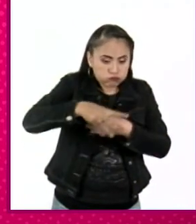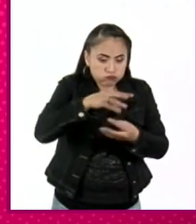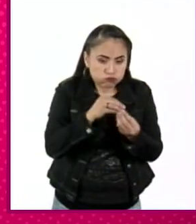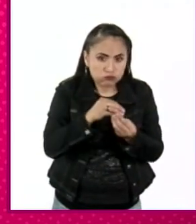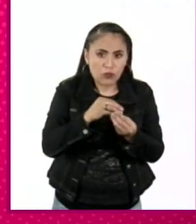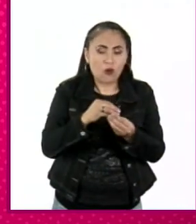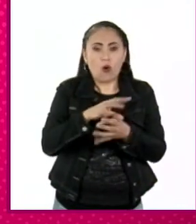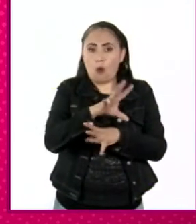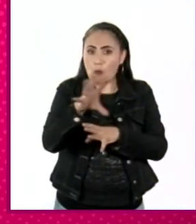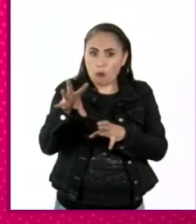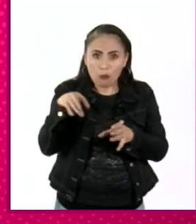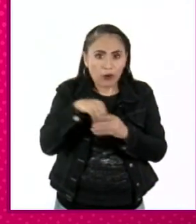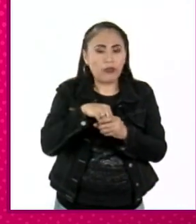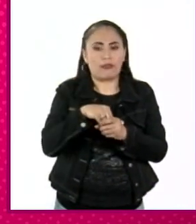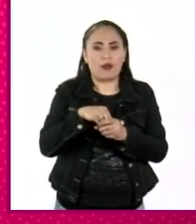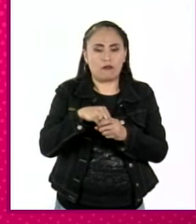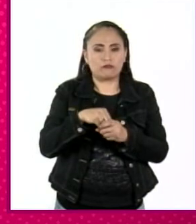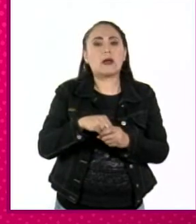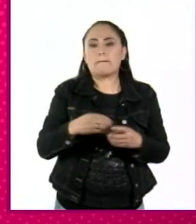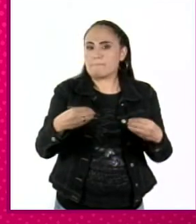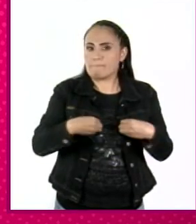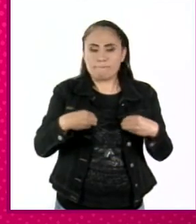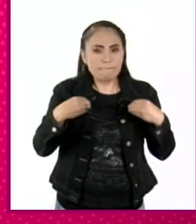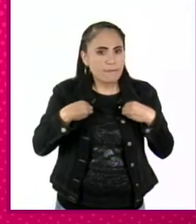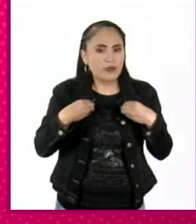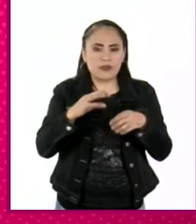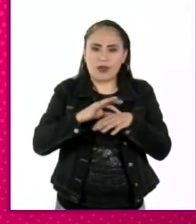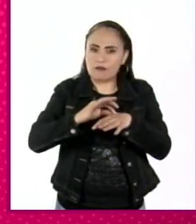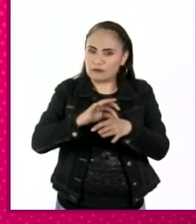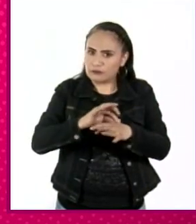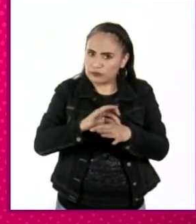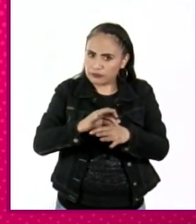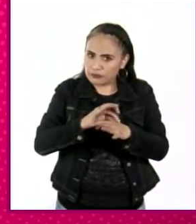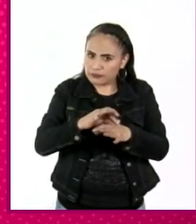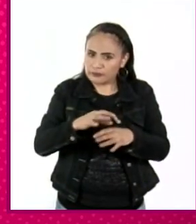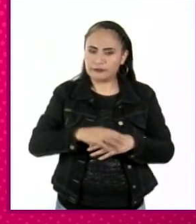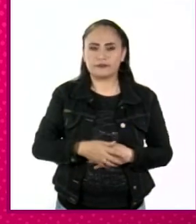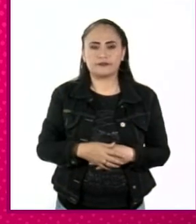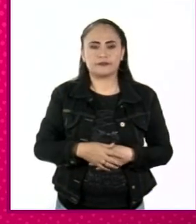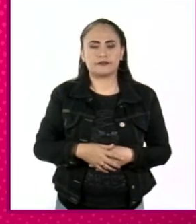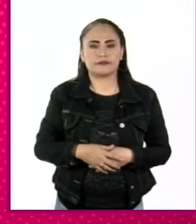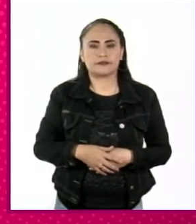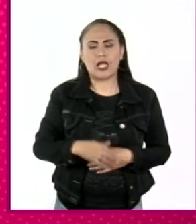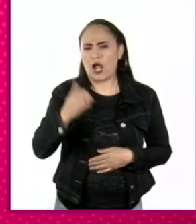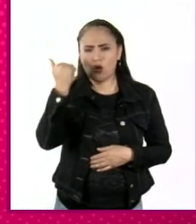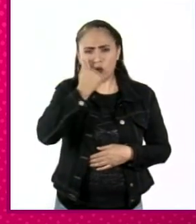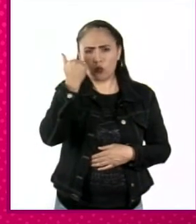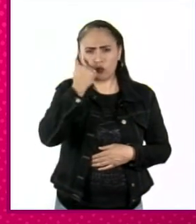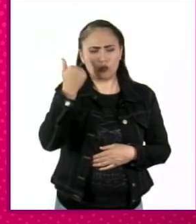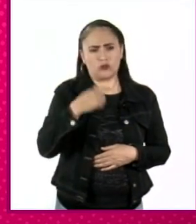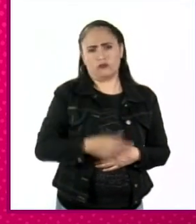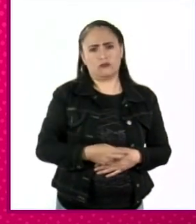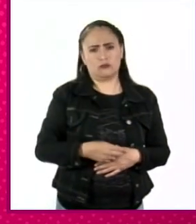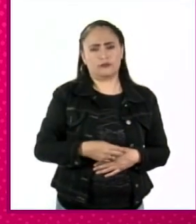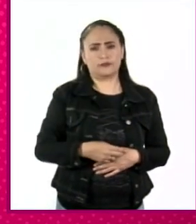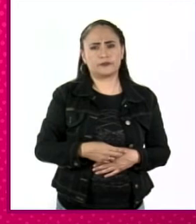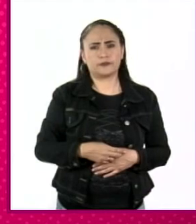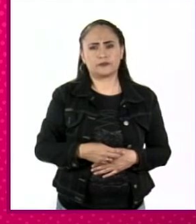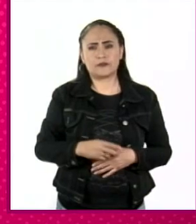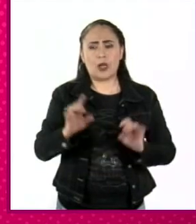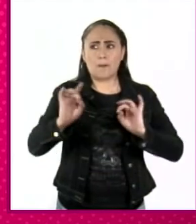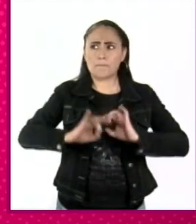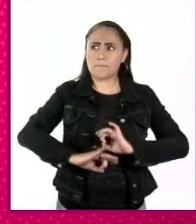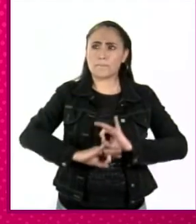vida real, vamos a decirlo, de cualquier alumno, las cosas no ocurren de